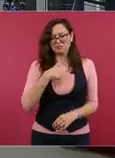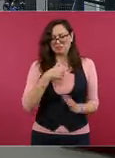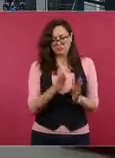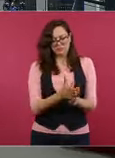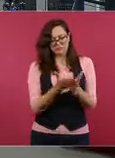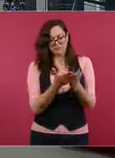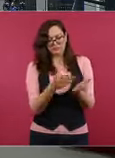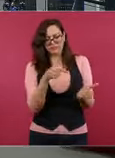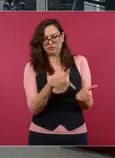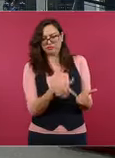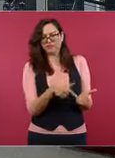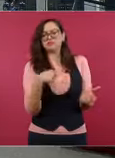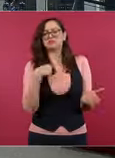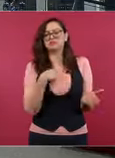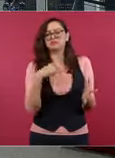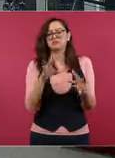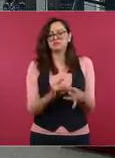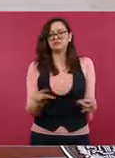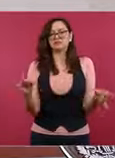de